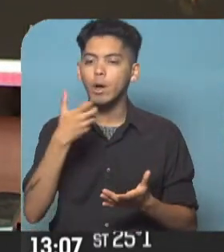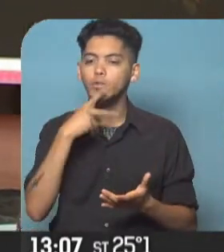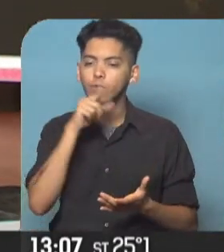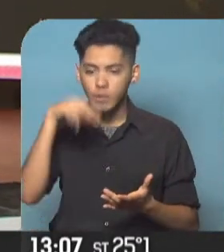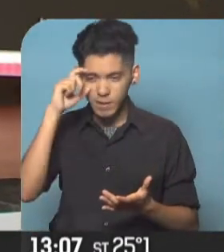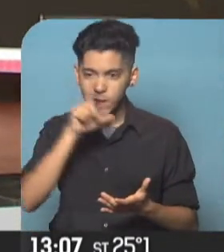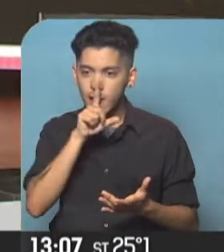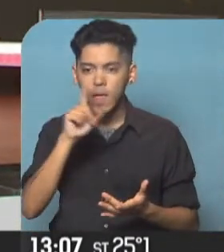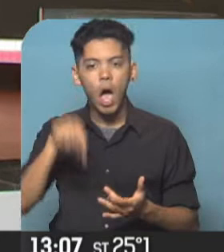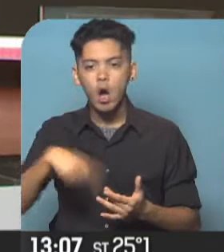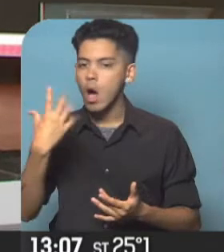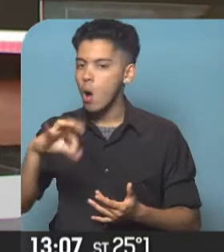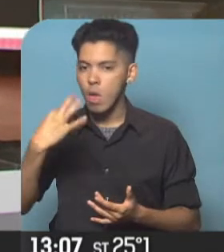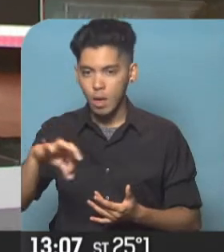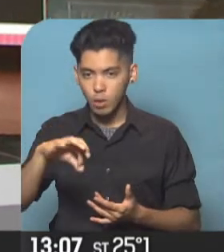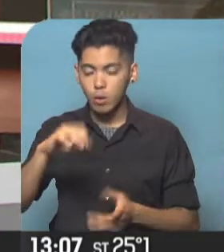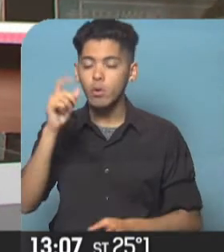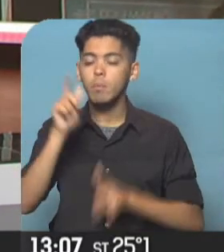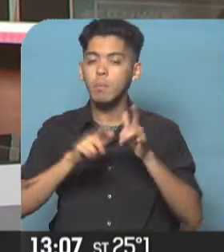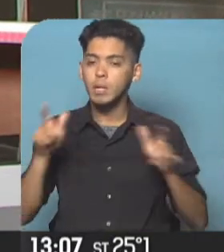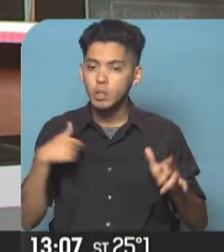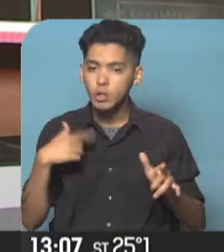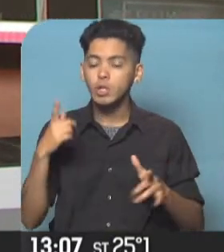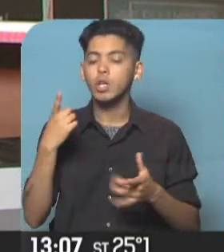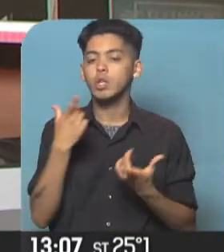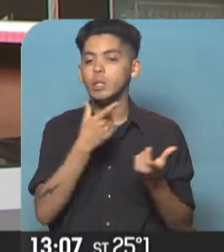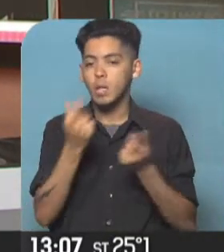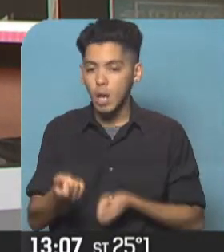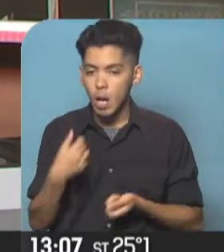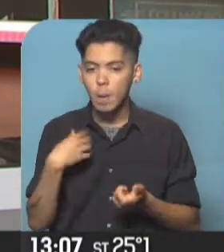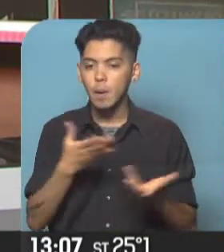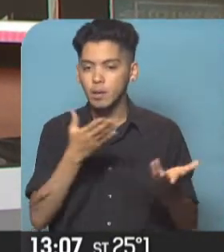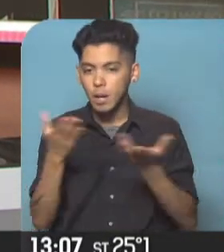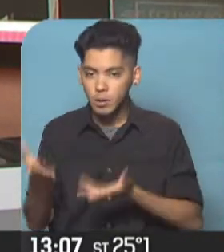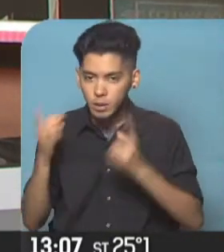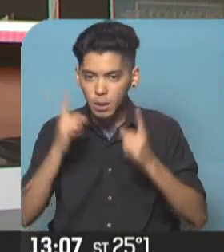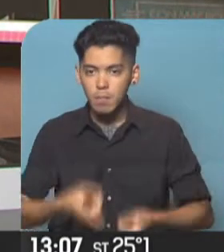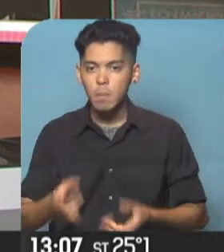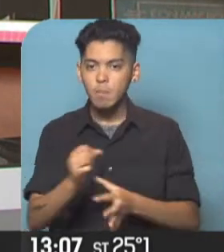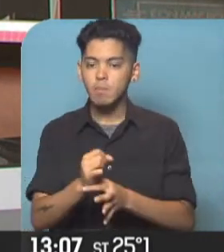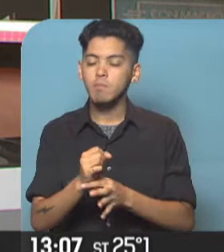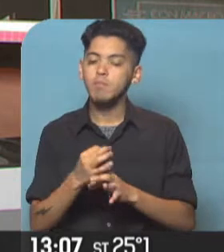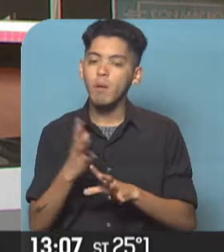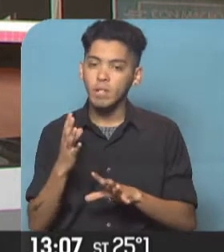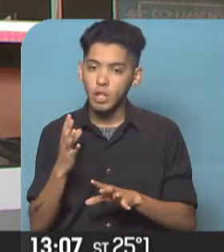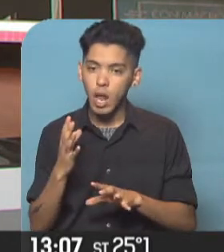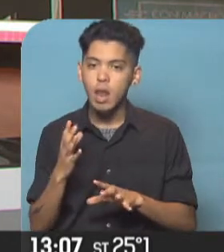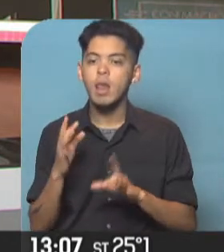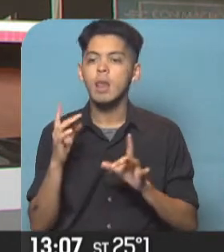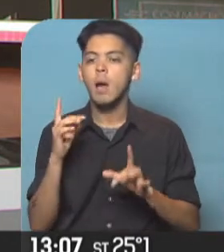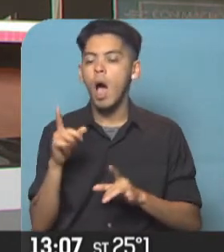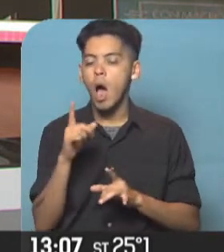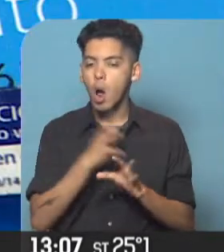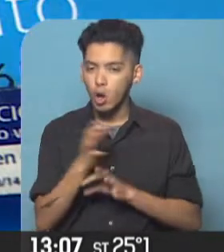es obligatorio para los comercios, para los prestadores de servicios y también para los profesionales. Aquí algunos consejos para nosotros los